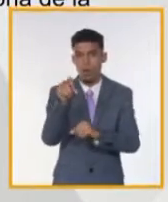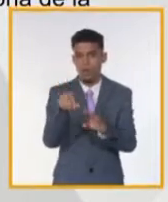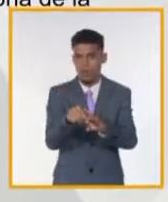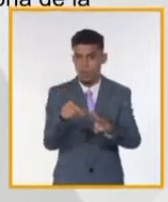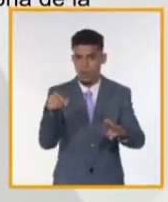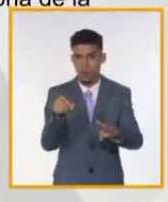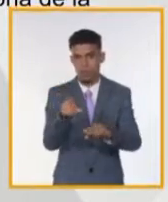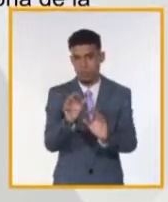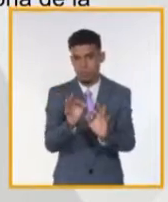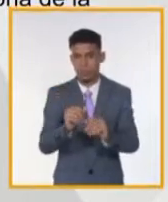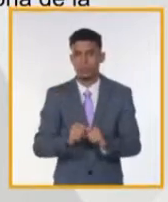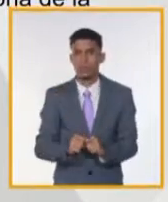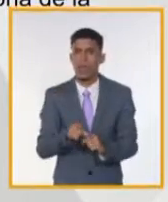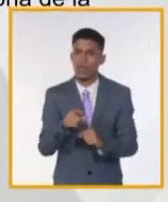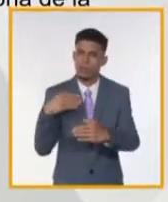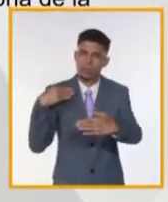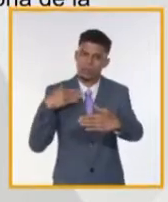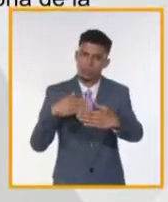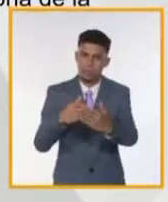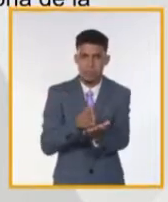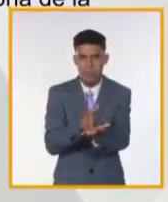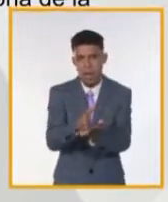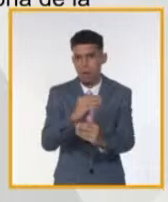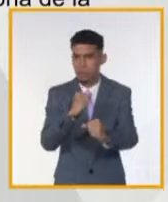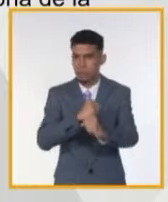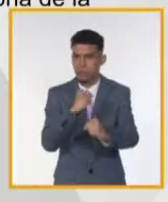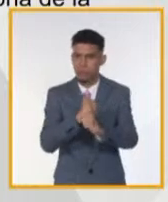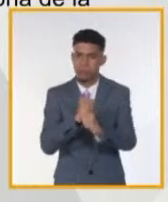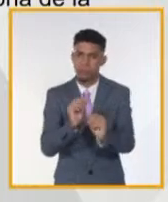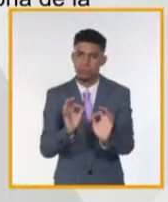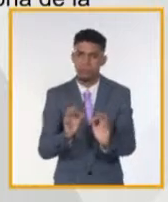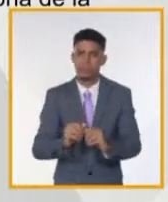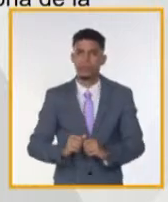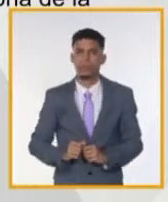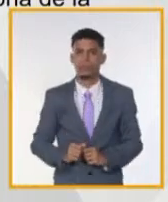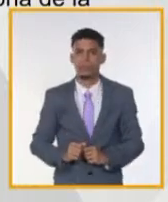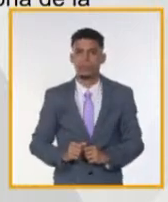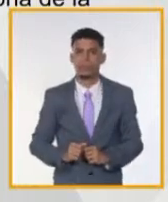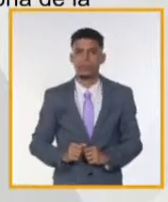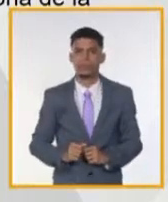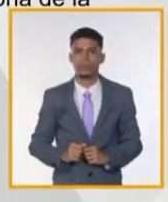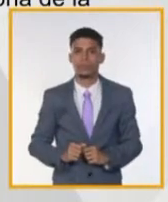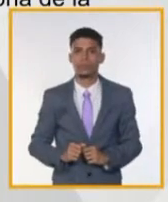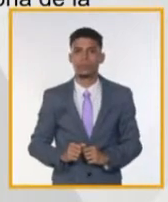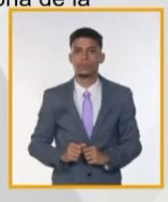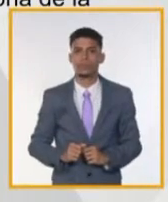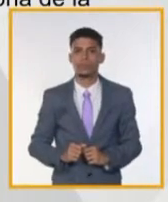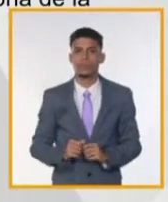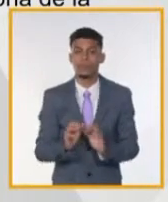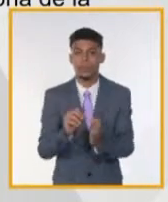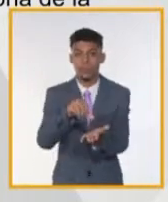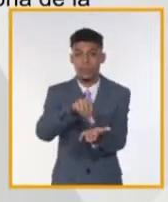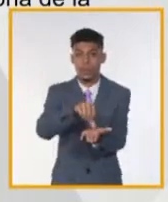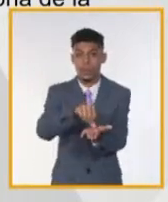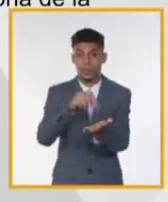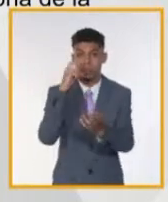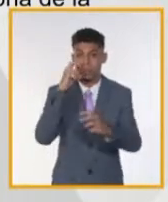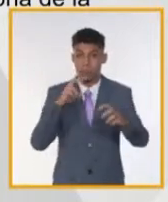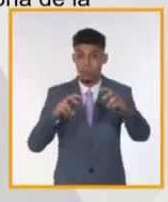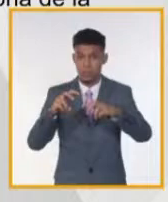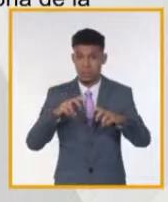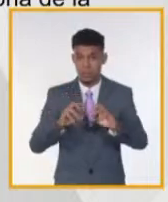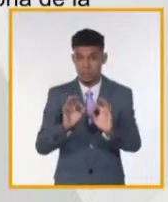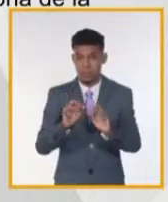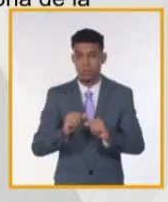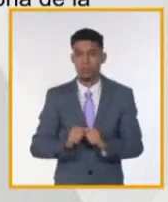una fructífera labor científica. Decirles aquí que el centro